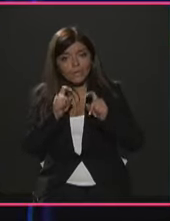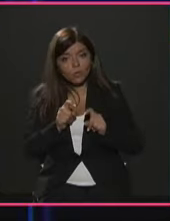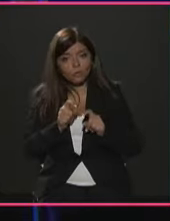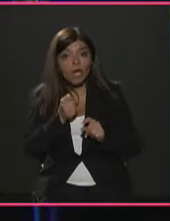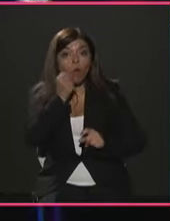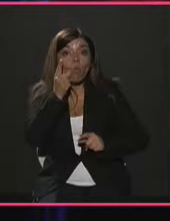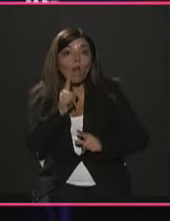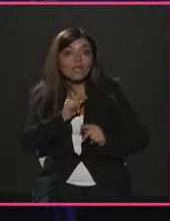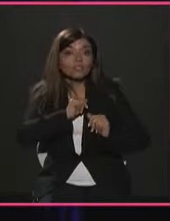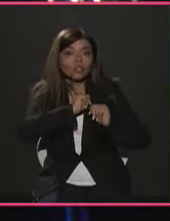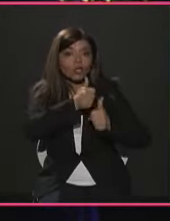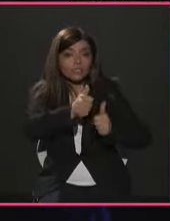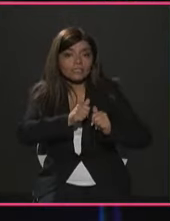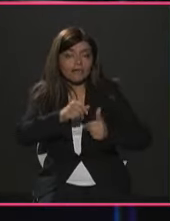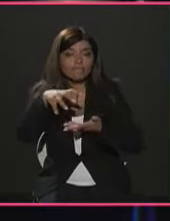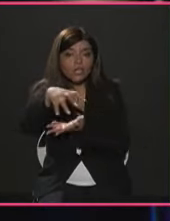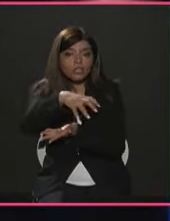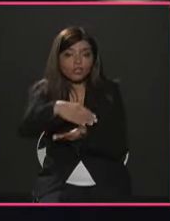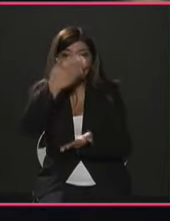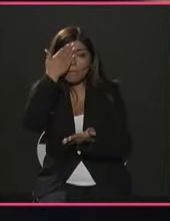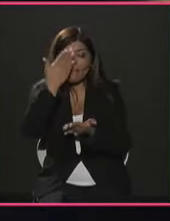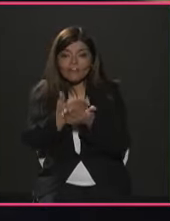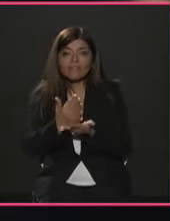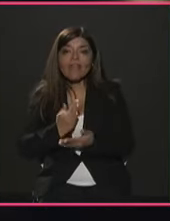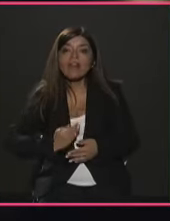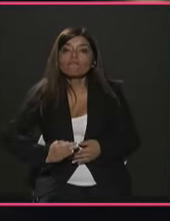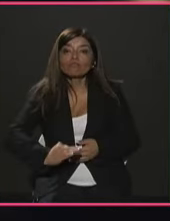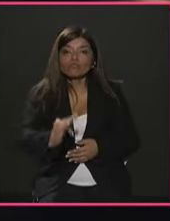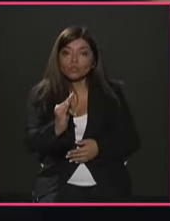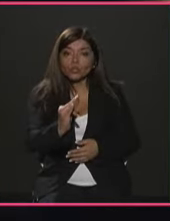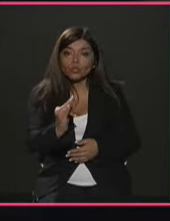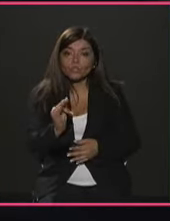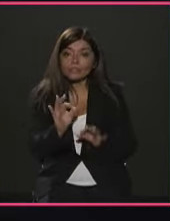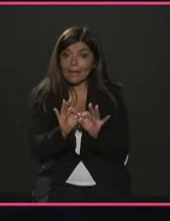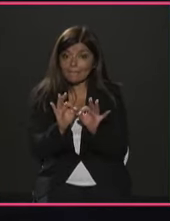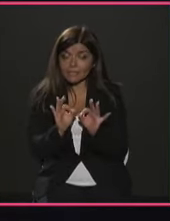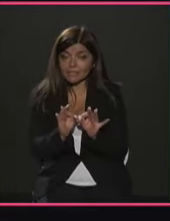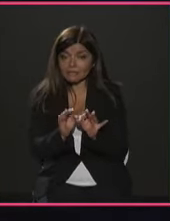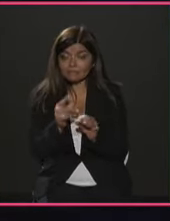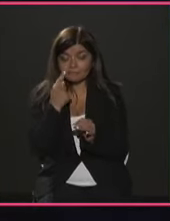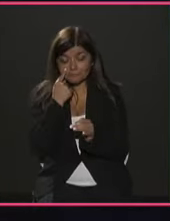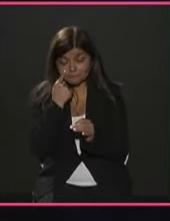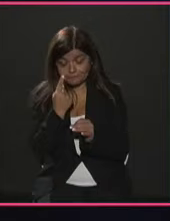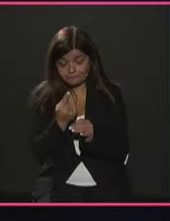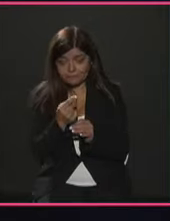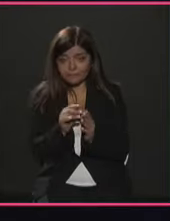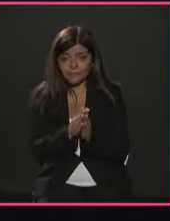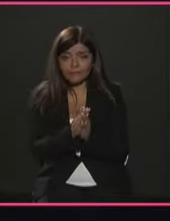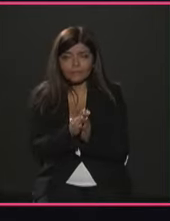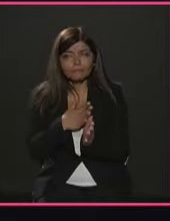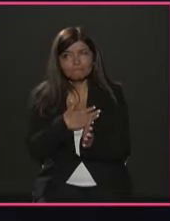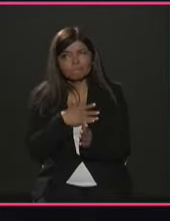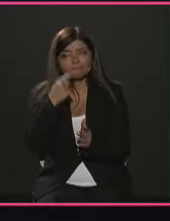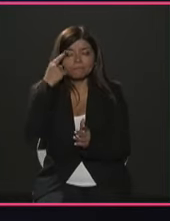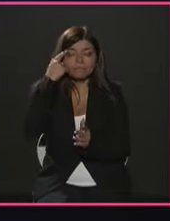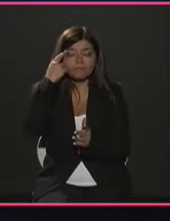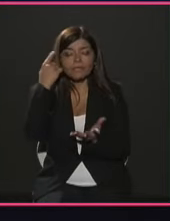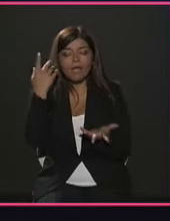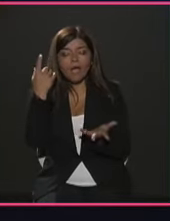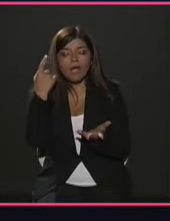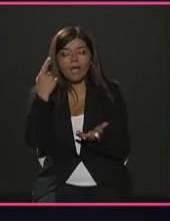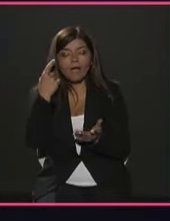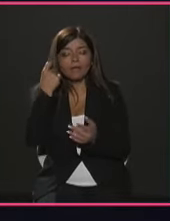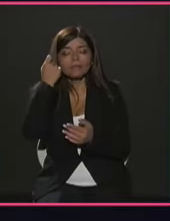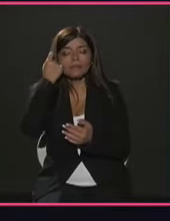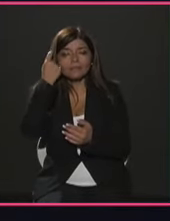desafíos de las ciudades para enfrentar este este futuro tan especial y fíjense que yo me he inspirado mucho